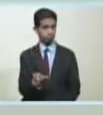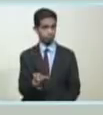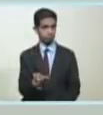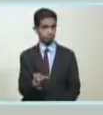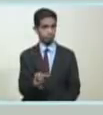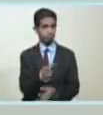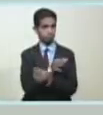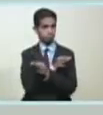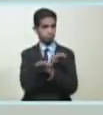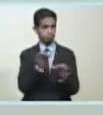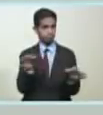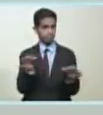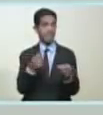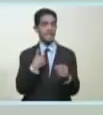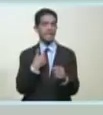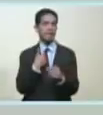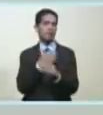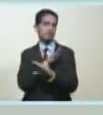cuando fue embajador en Roma.